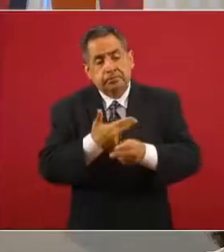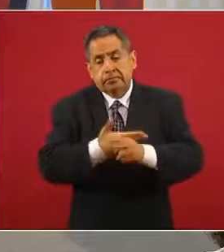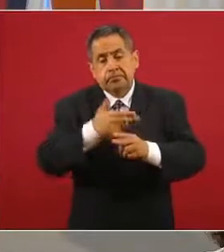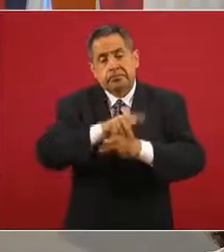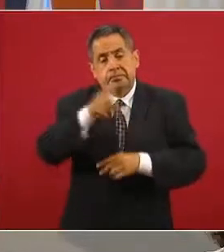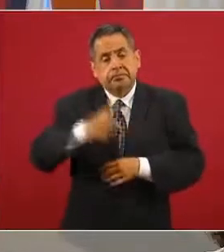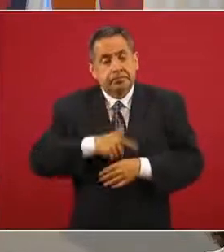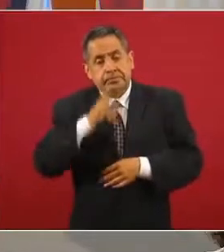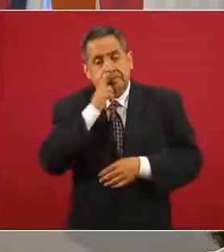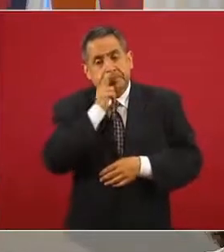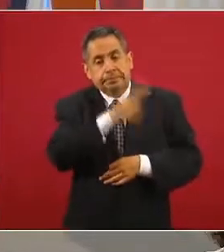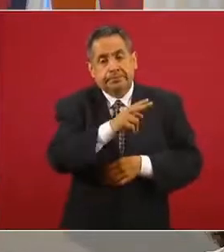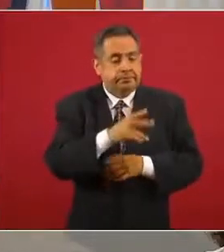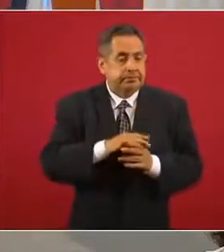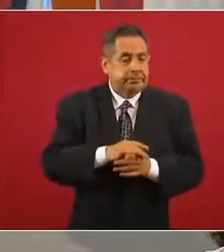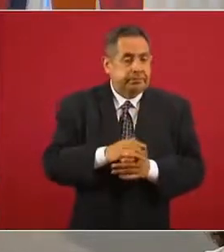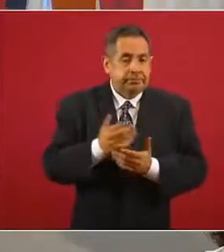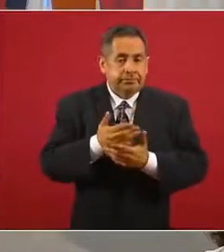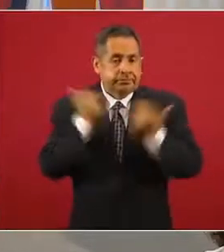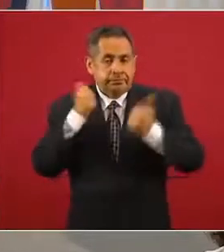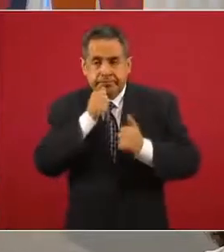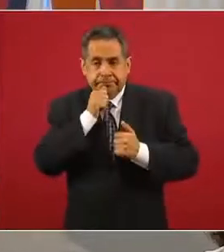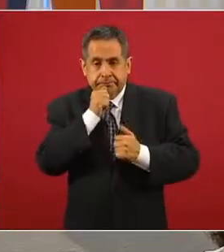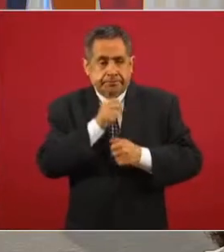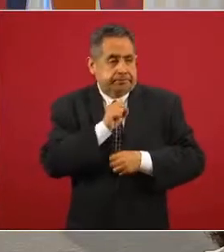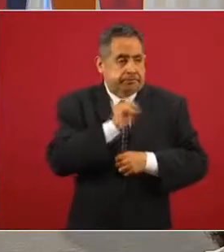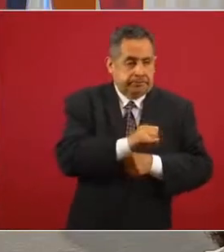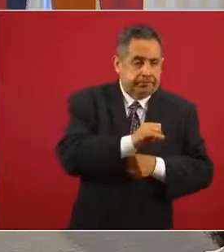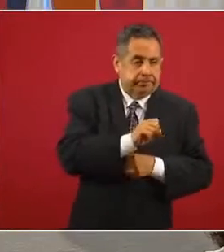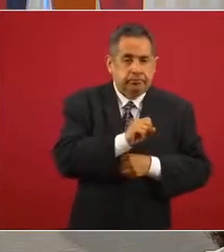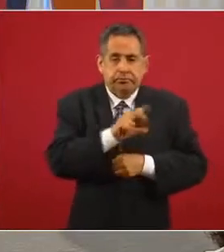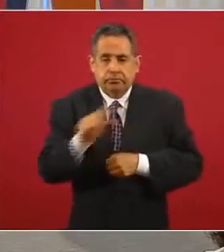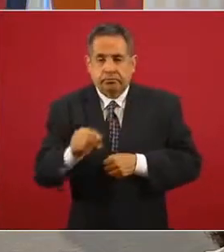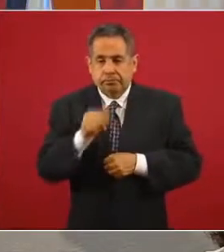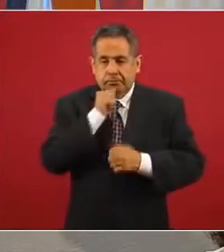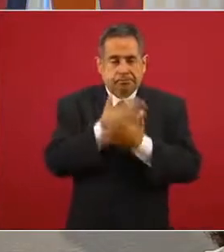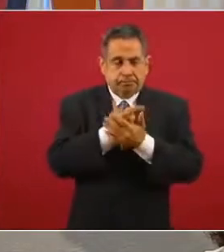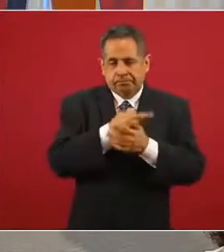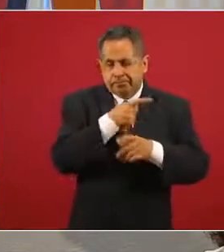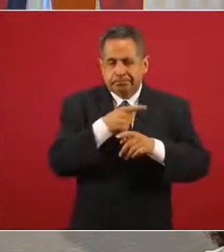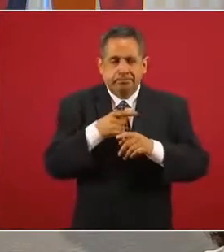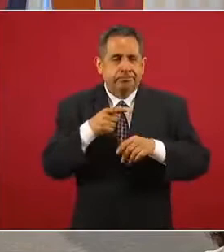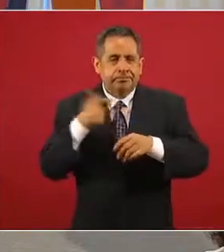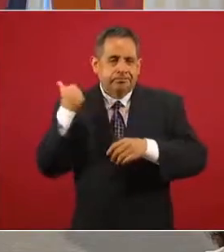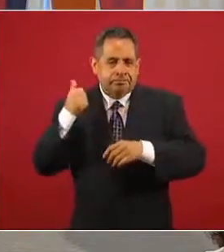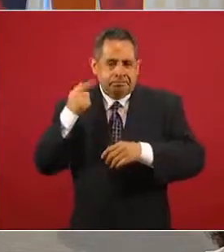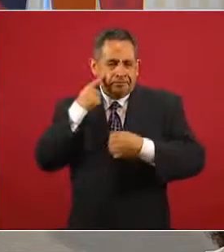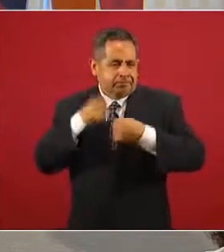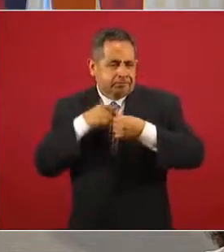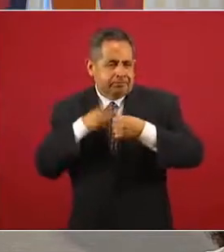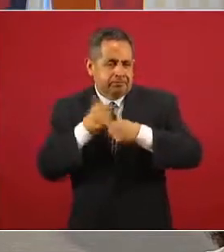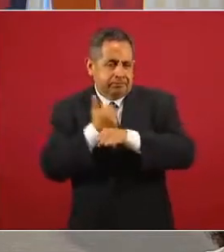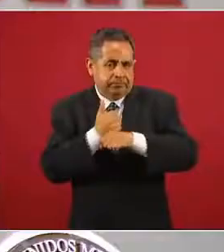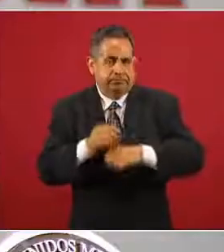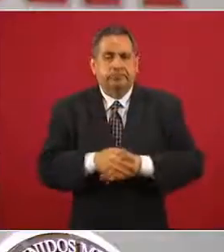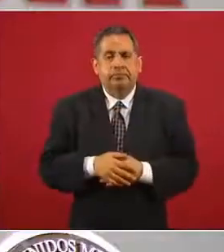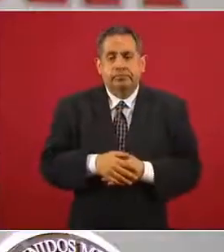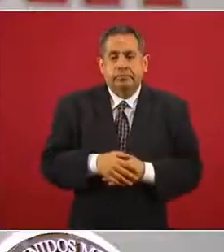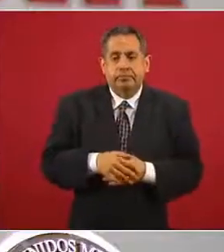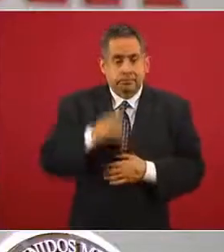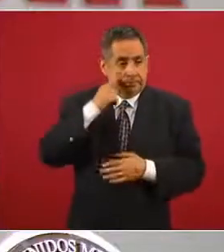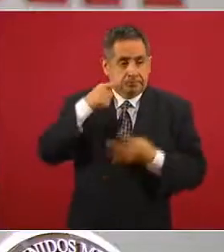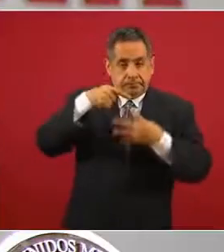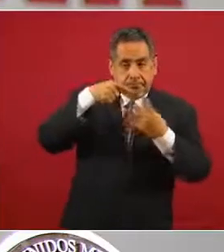laboratorio y que están en la parte intermedia de las columnas en color amarillo claro. También se muestra una línea arriba de la